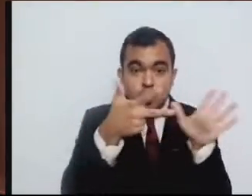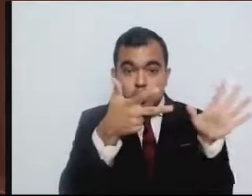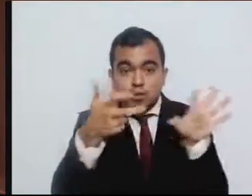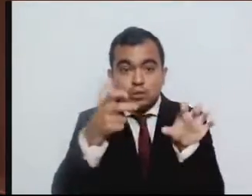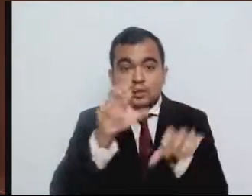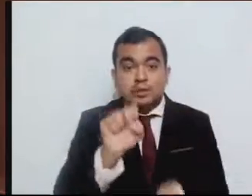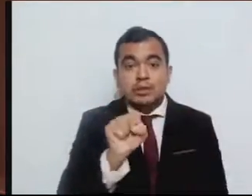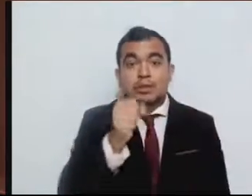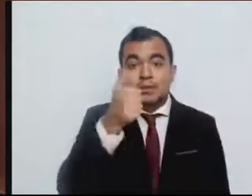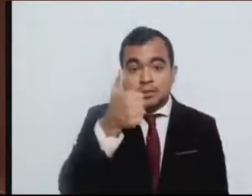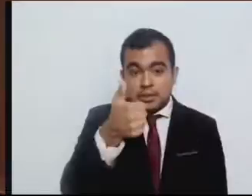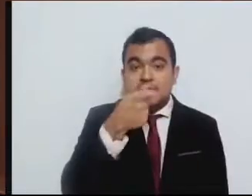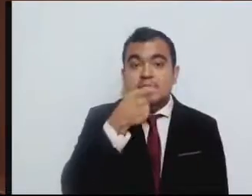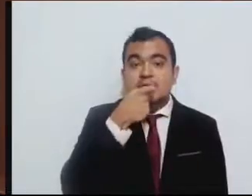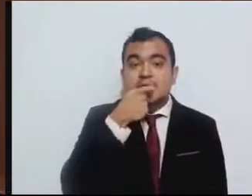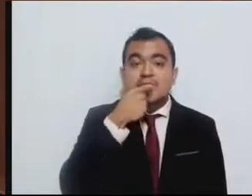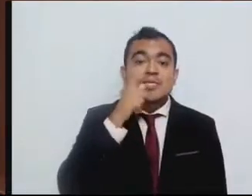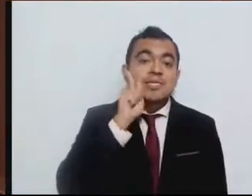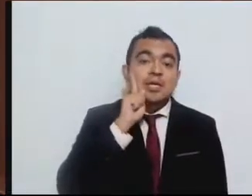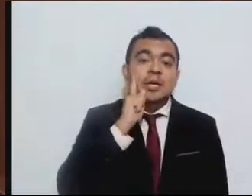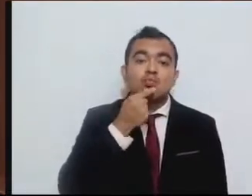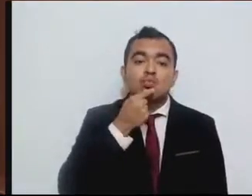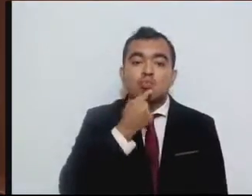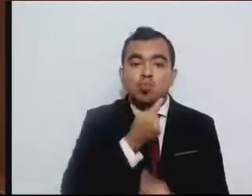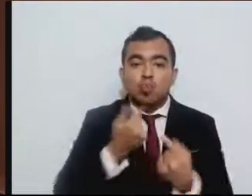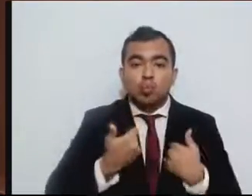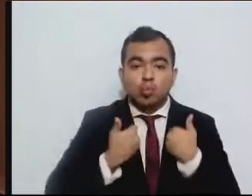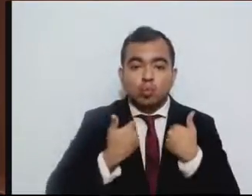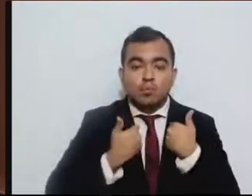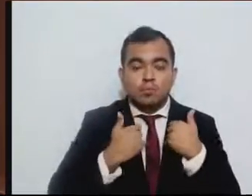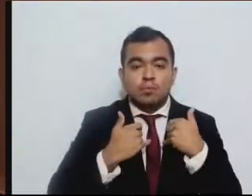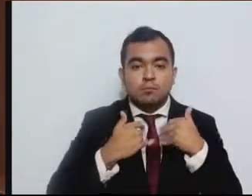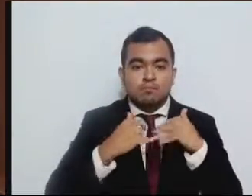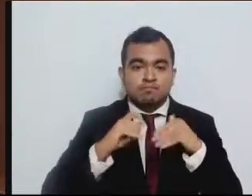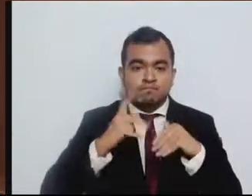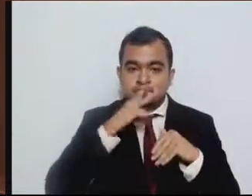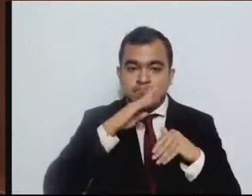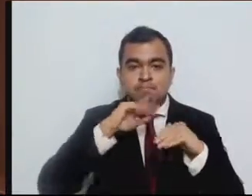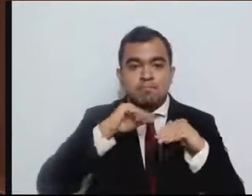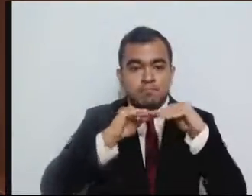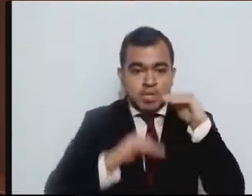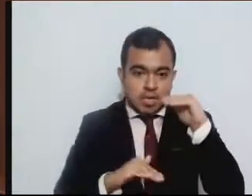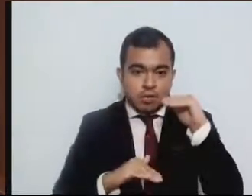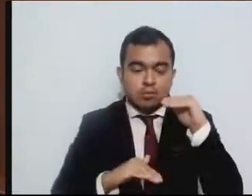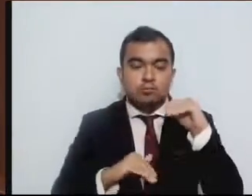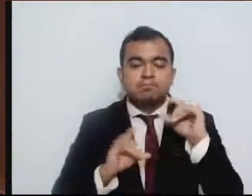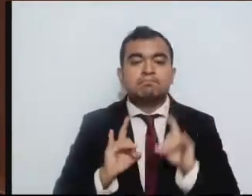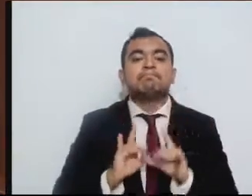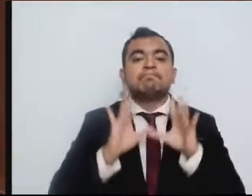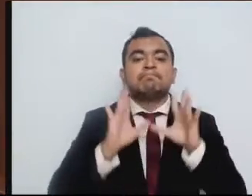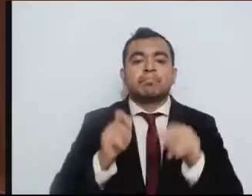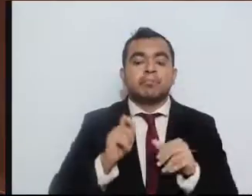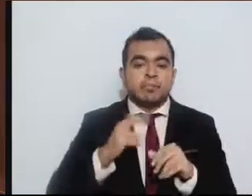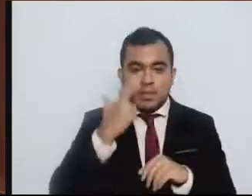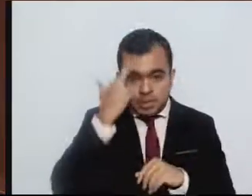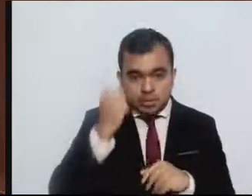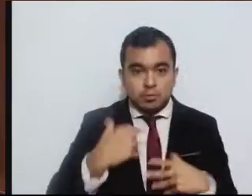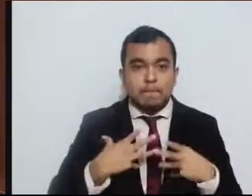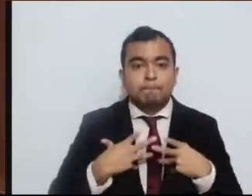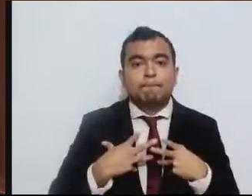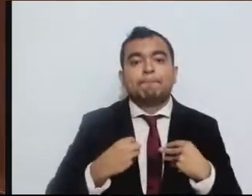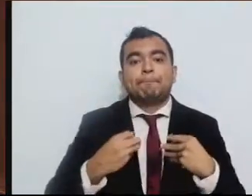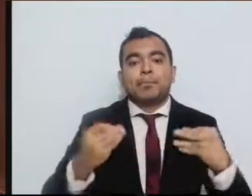6.866 niñas y niños y adolescentes en situación de orfandad a consecuencia de la pandemia por la cual